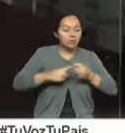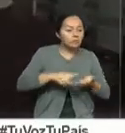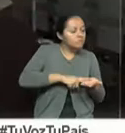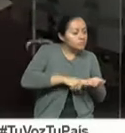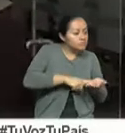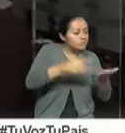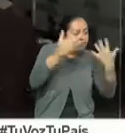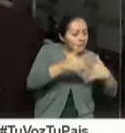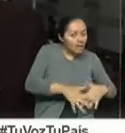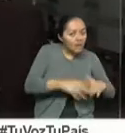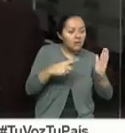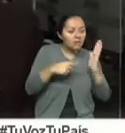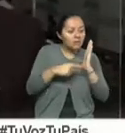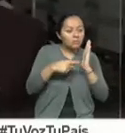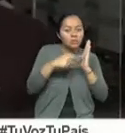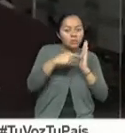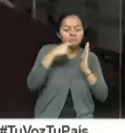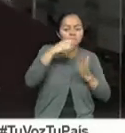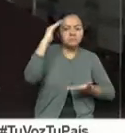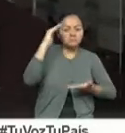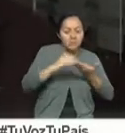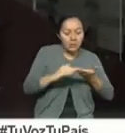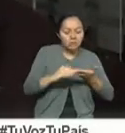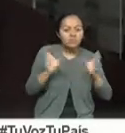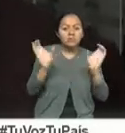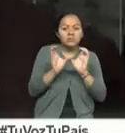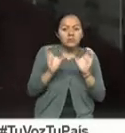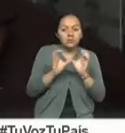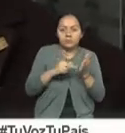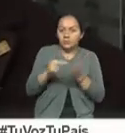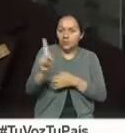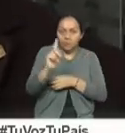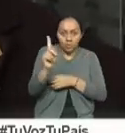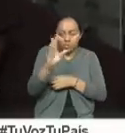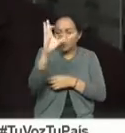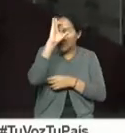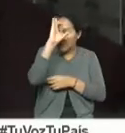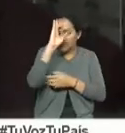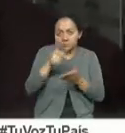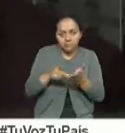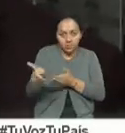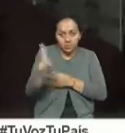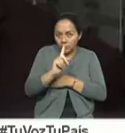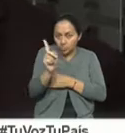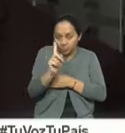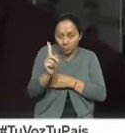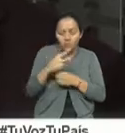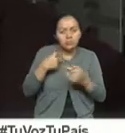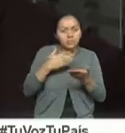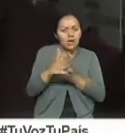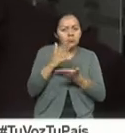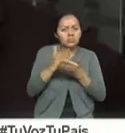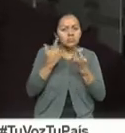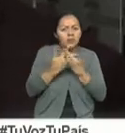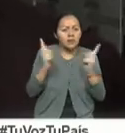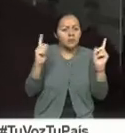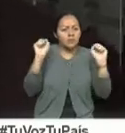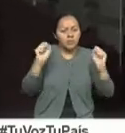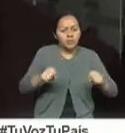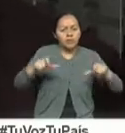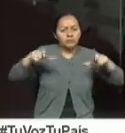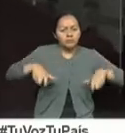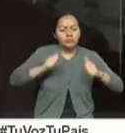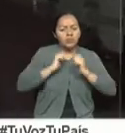donde se nos dio las garantías de que no se nos cobren los certificados, de que no se nos cobren las tesis, de que tengamos acceso libre a las áreas deportivas de la